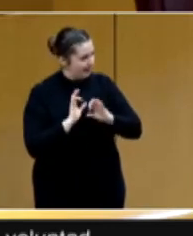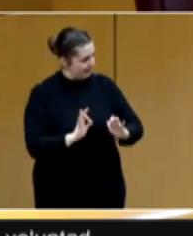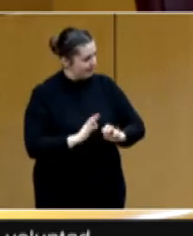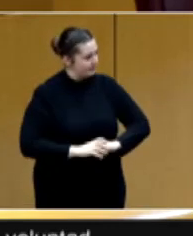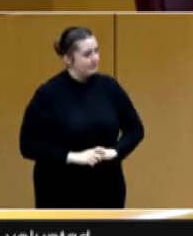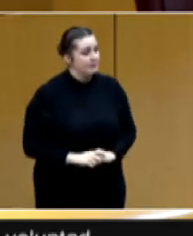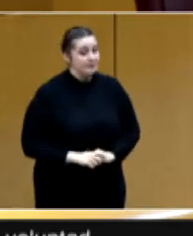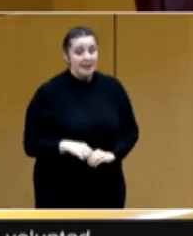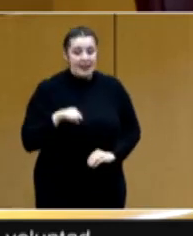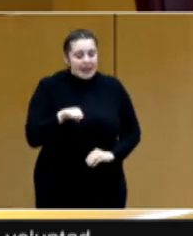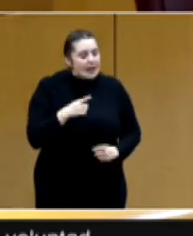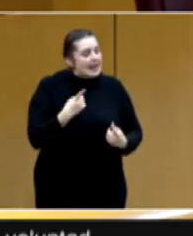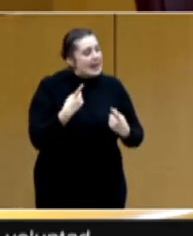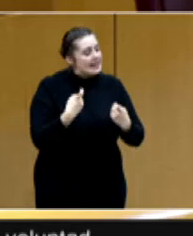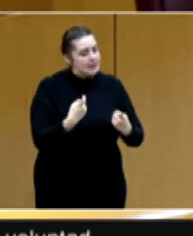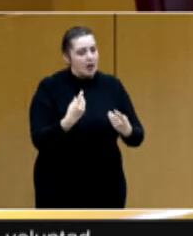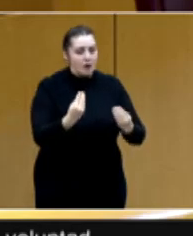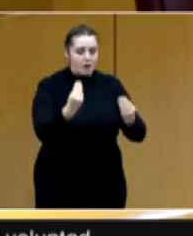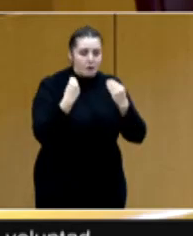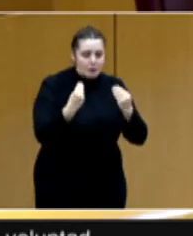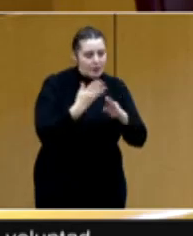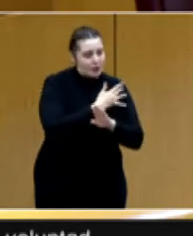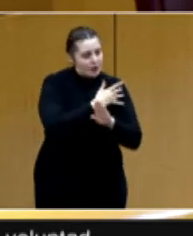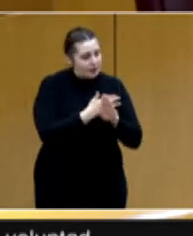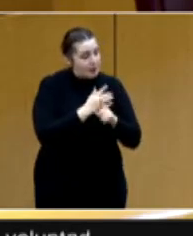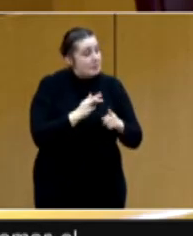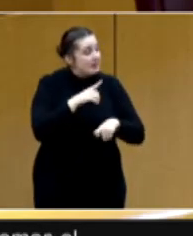eso requiera además de formación tiempo